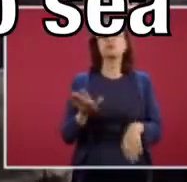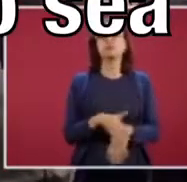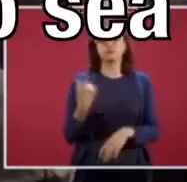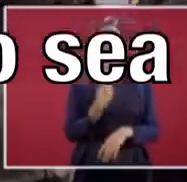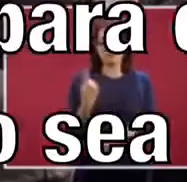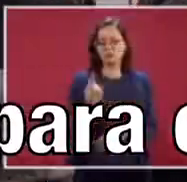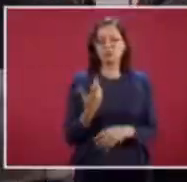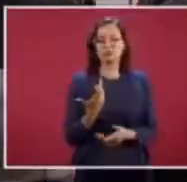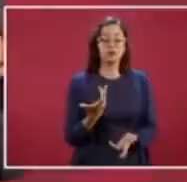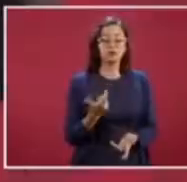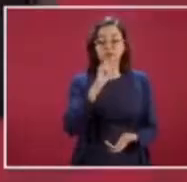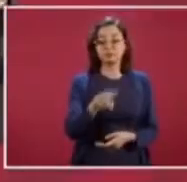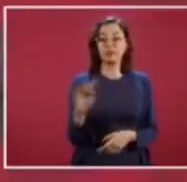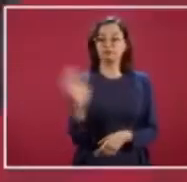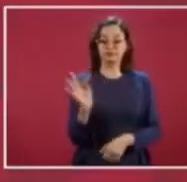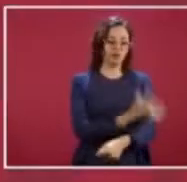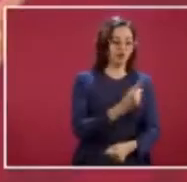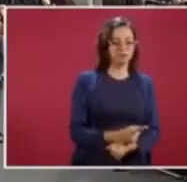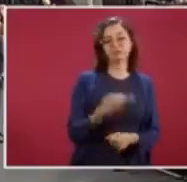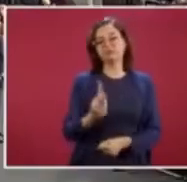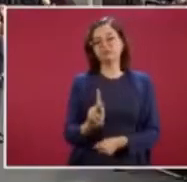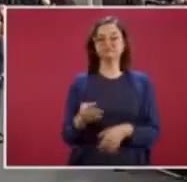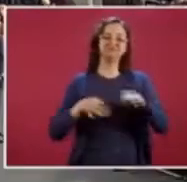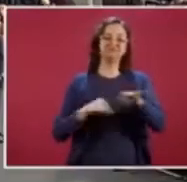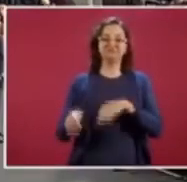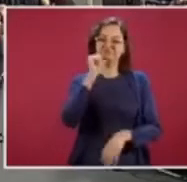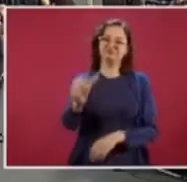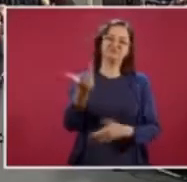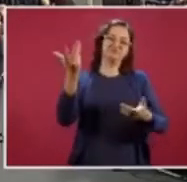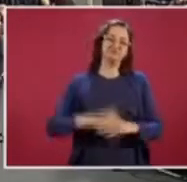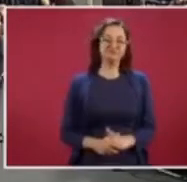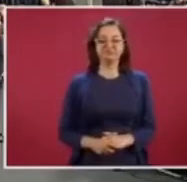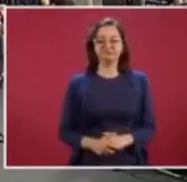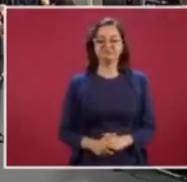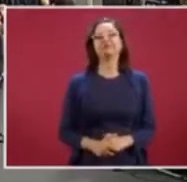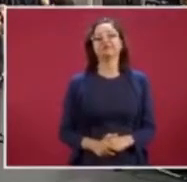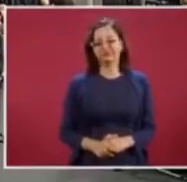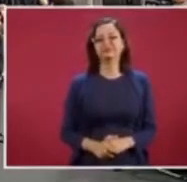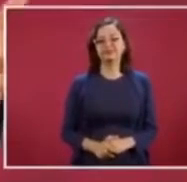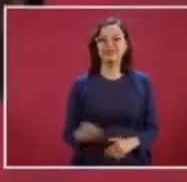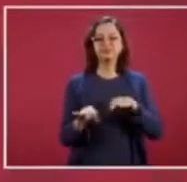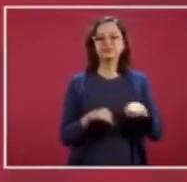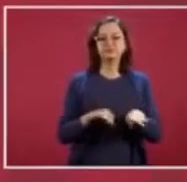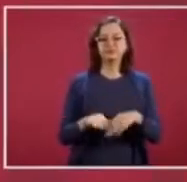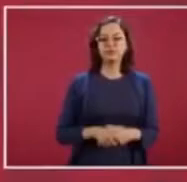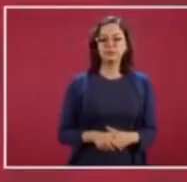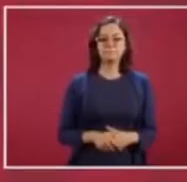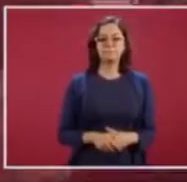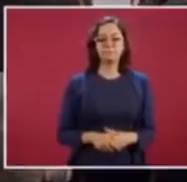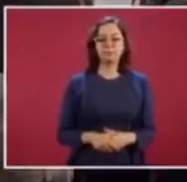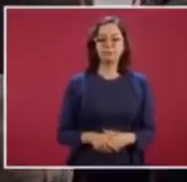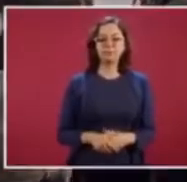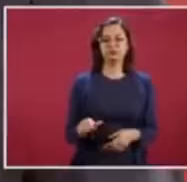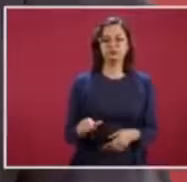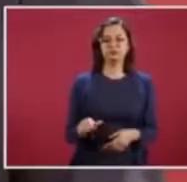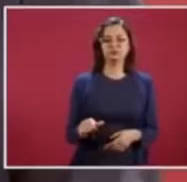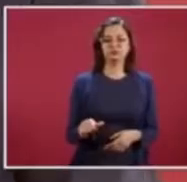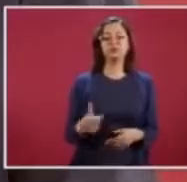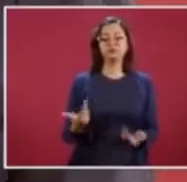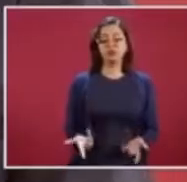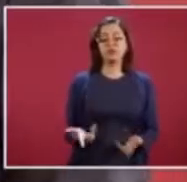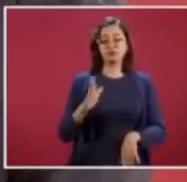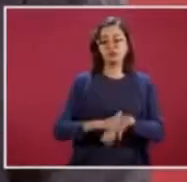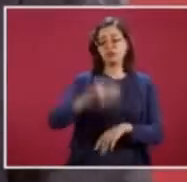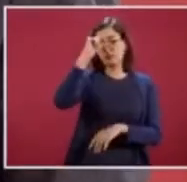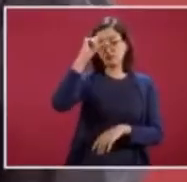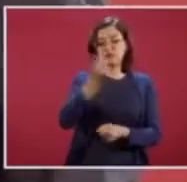también pueden ser honestos, pero no trabajan. Sí, se requiere que trabajen y luego tengan